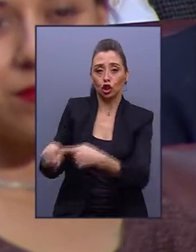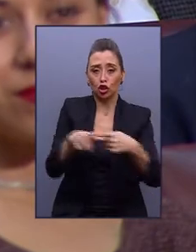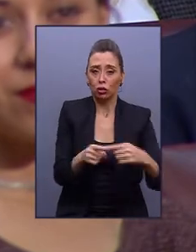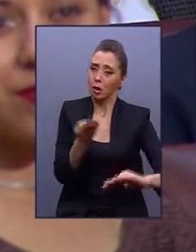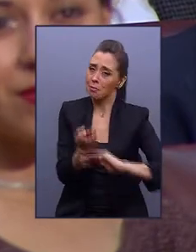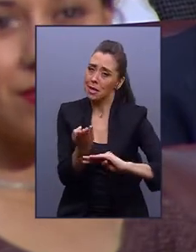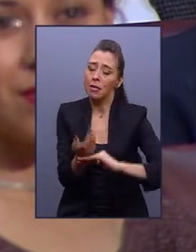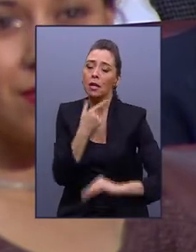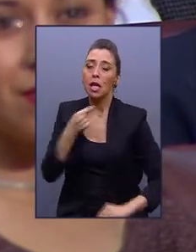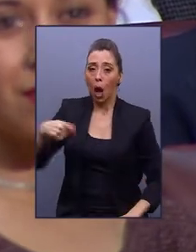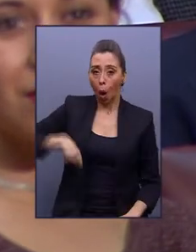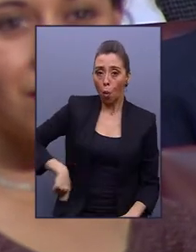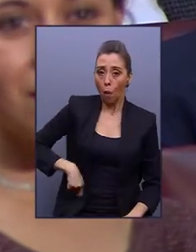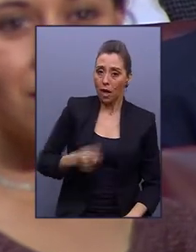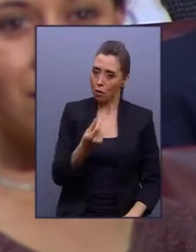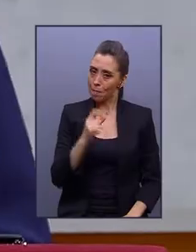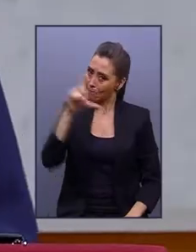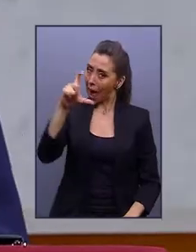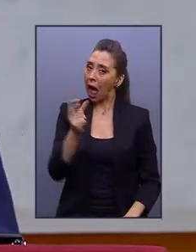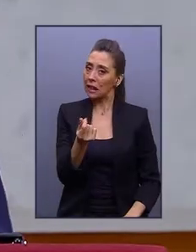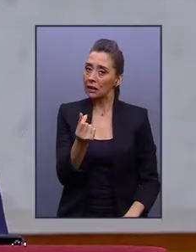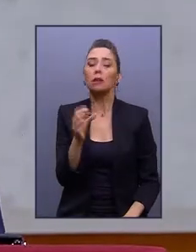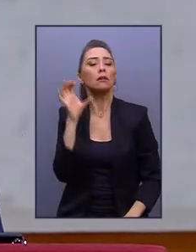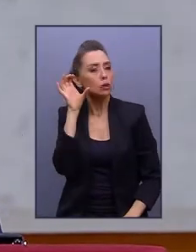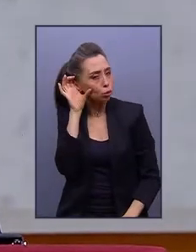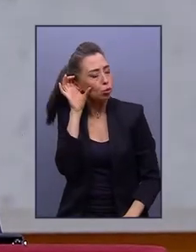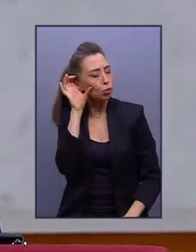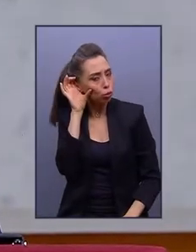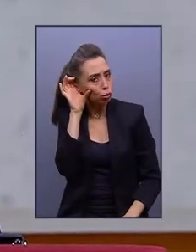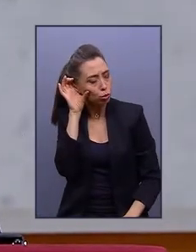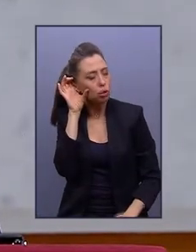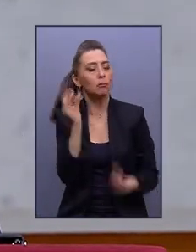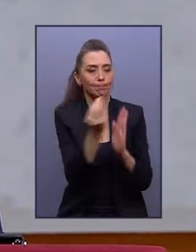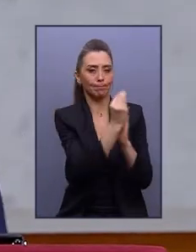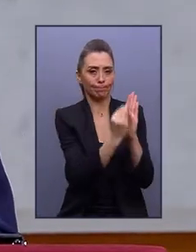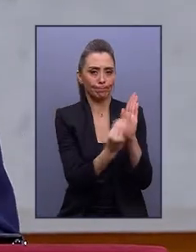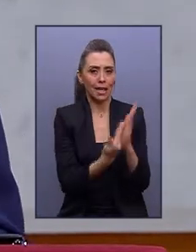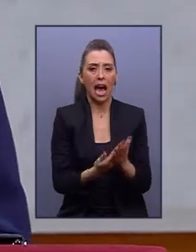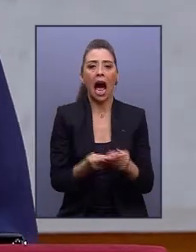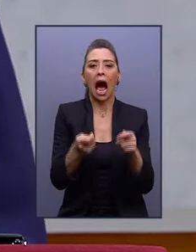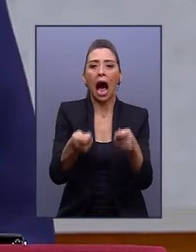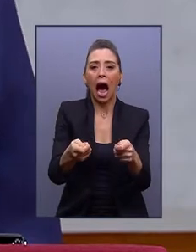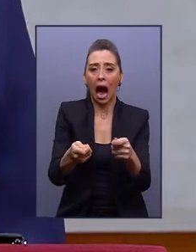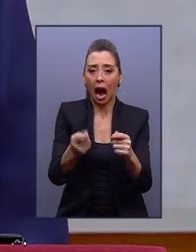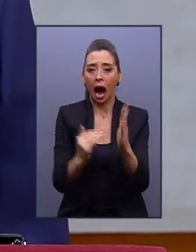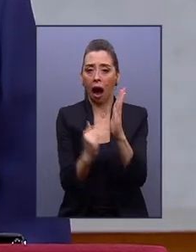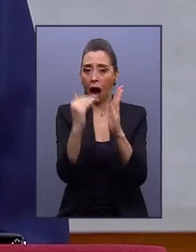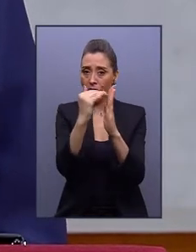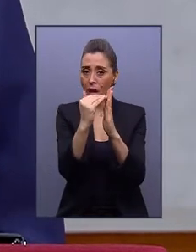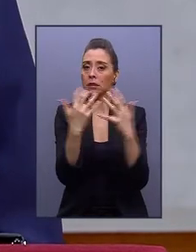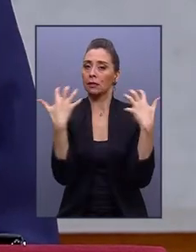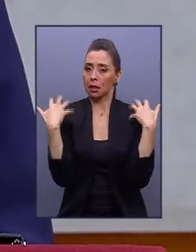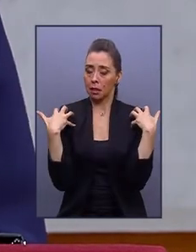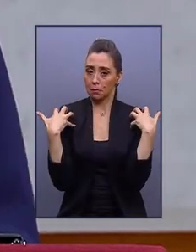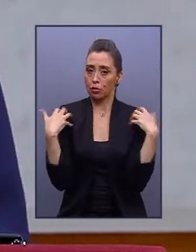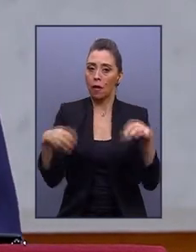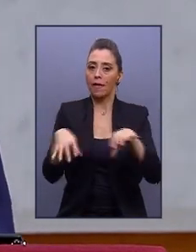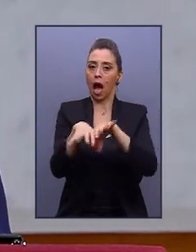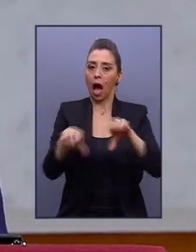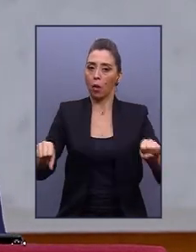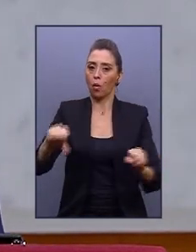mejores jubilaciones. Hemos escuchado y estamos proponiendo avances concretos, responsables y basados en un acuerdo